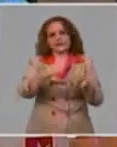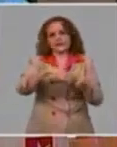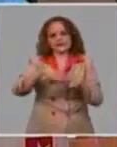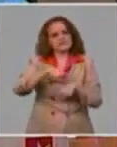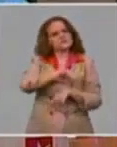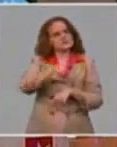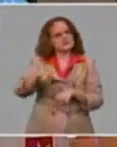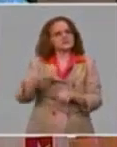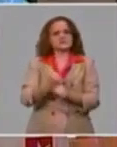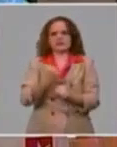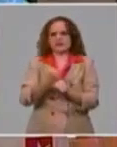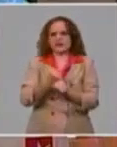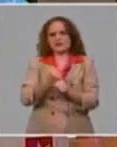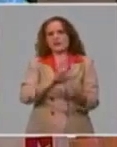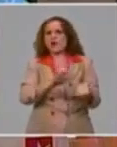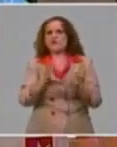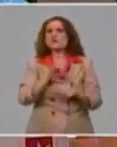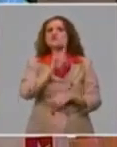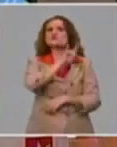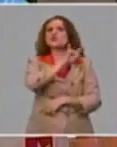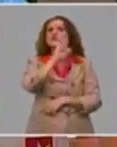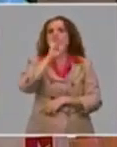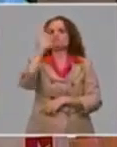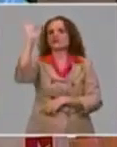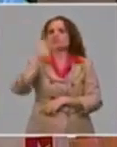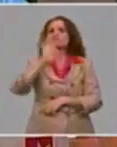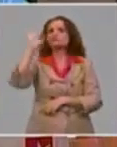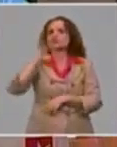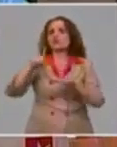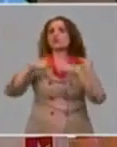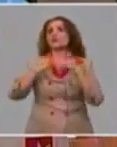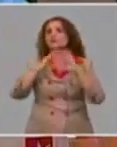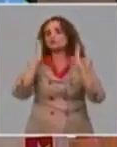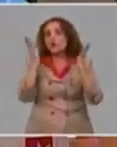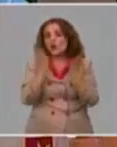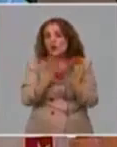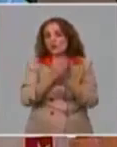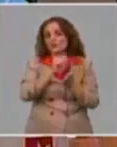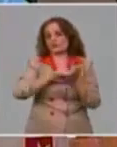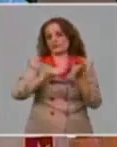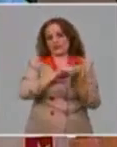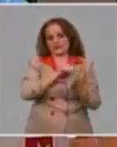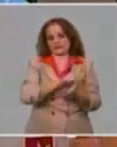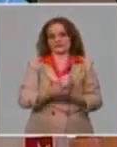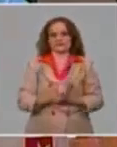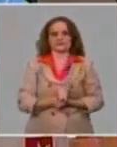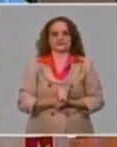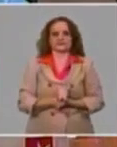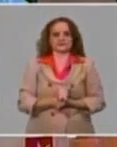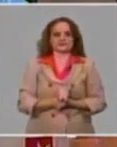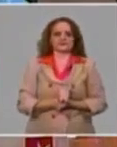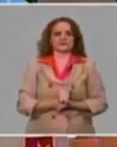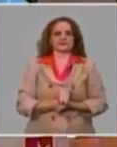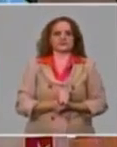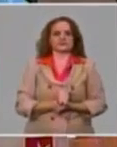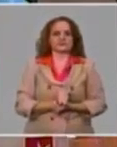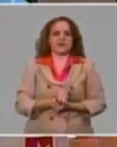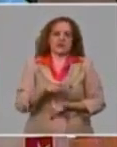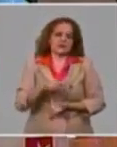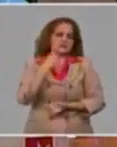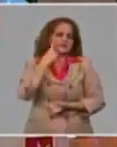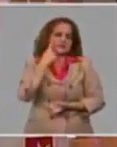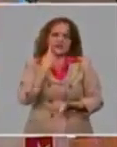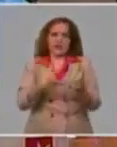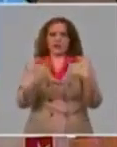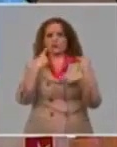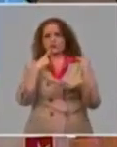está comportando al 96%, 97% de su plan. Ahí, bueno, hay algún problema de